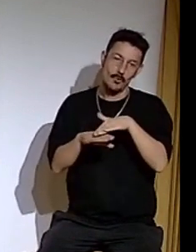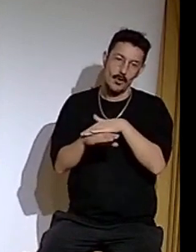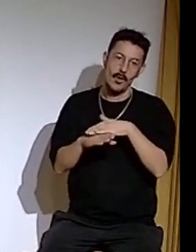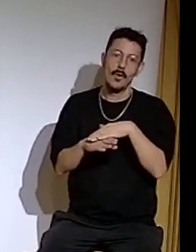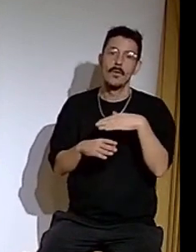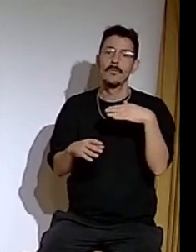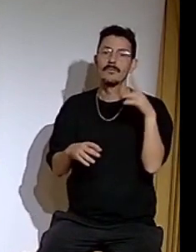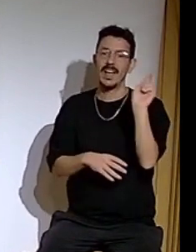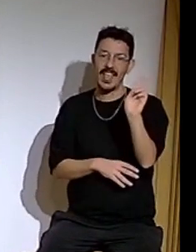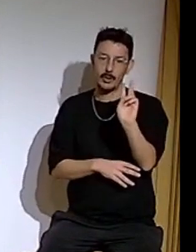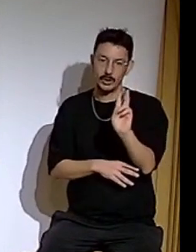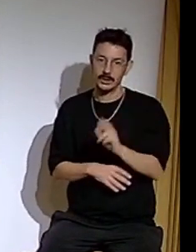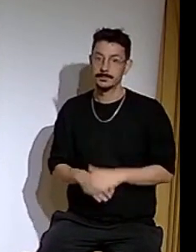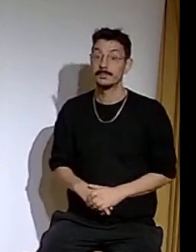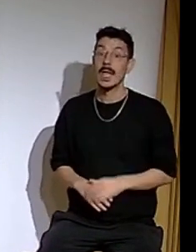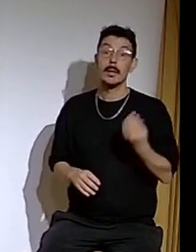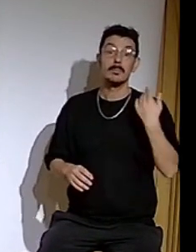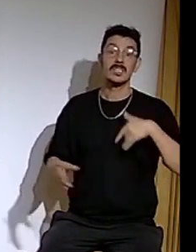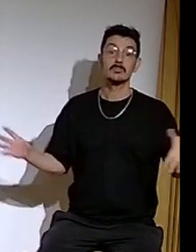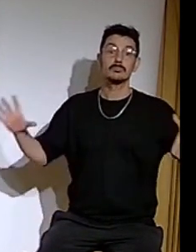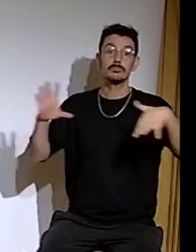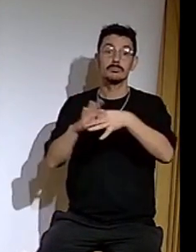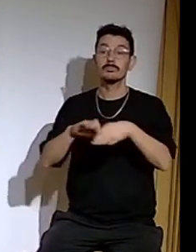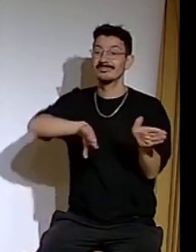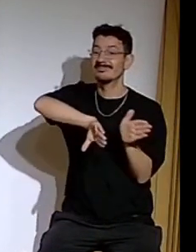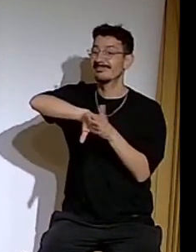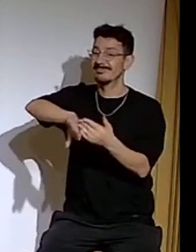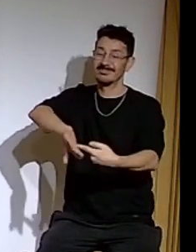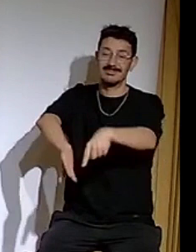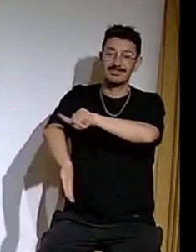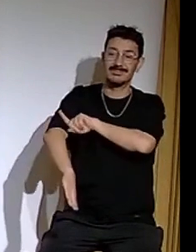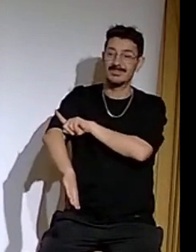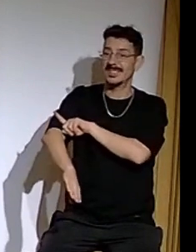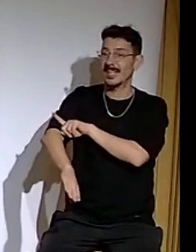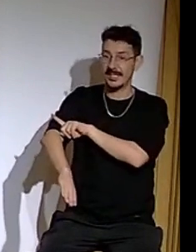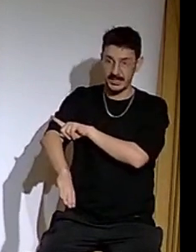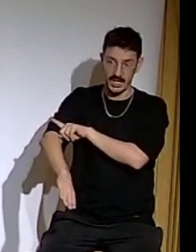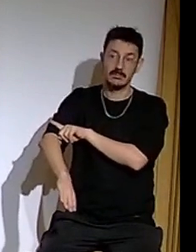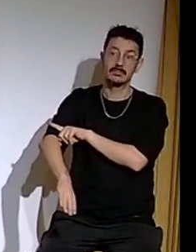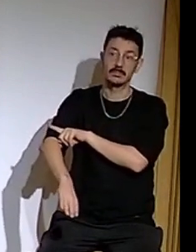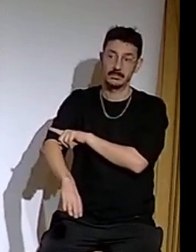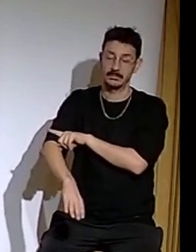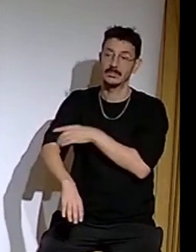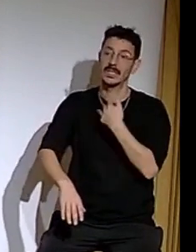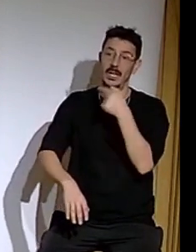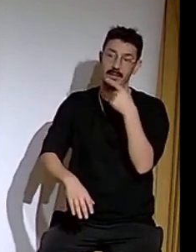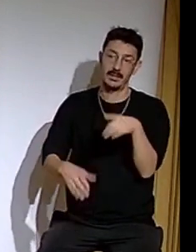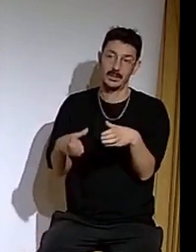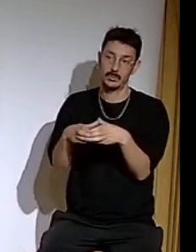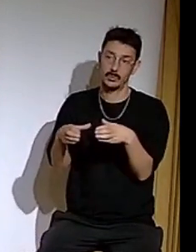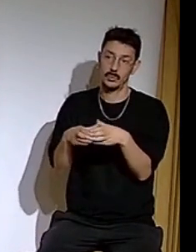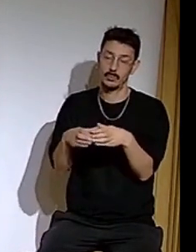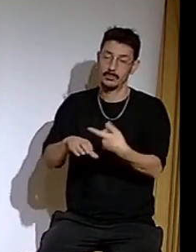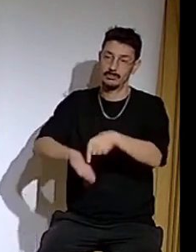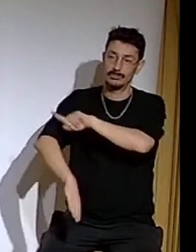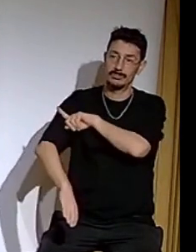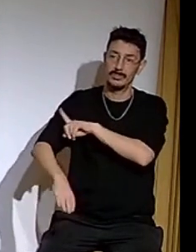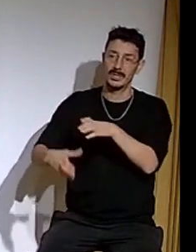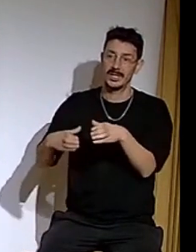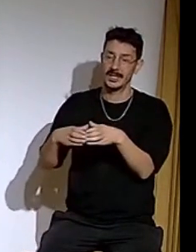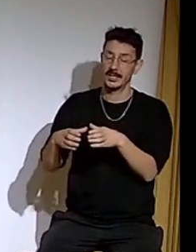vinculados a la ultraderecha Y que además